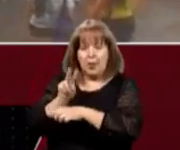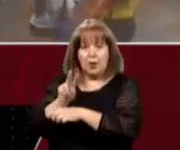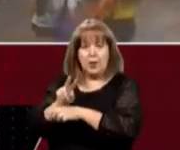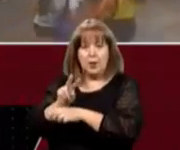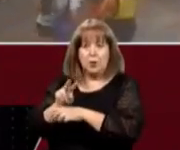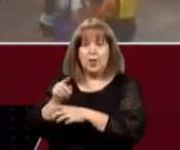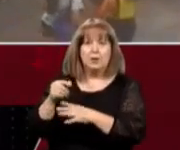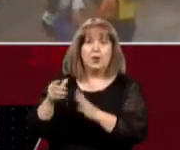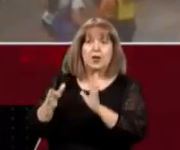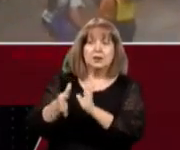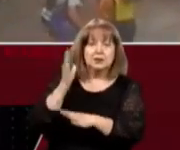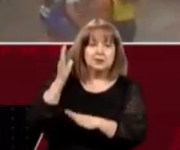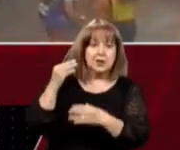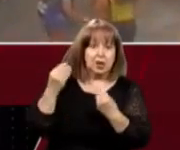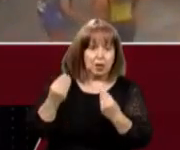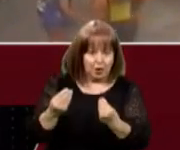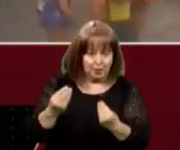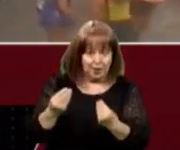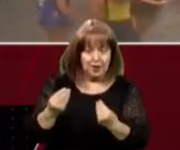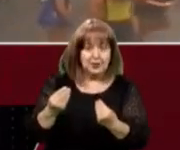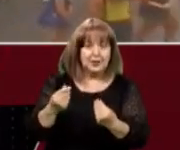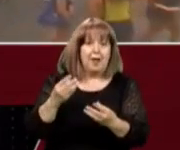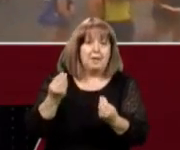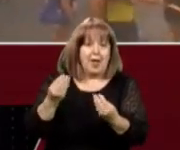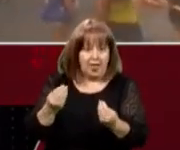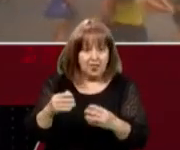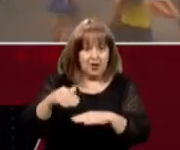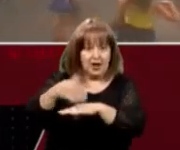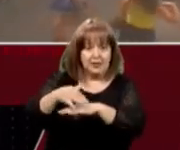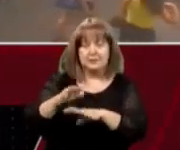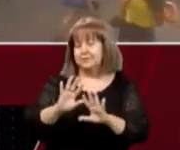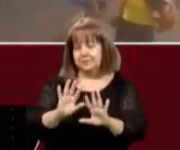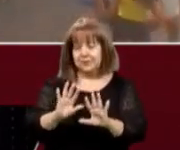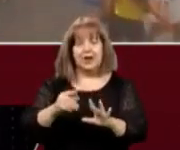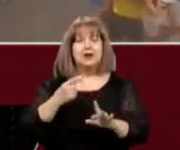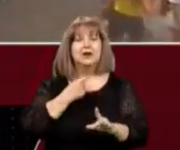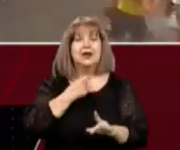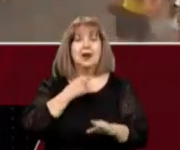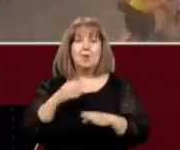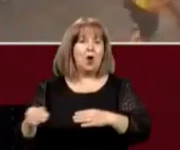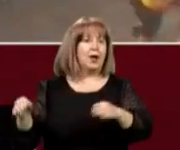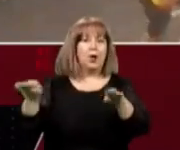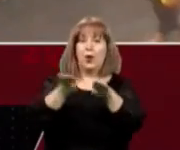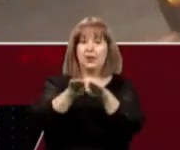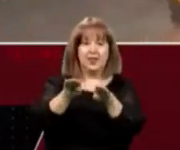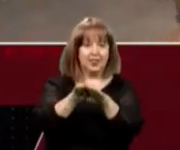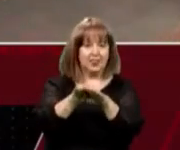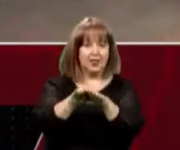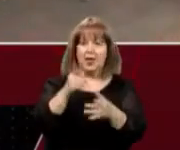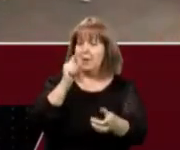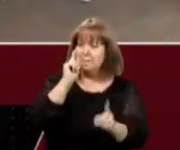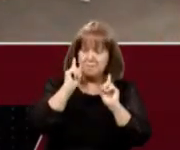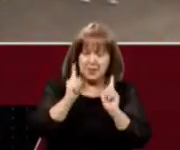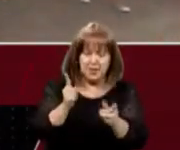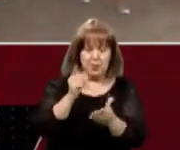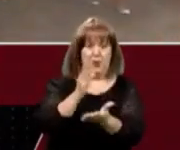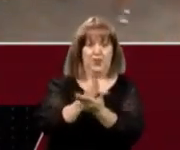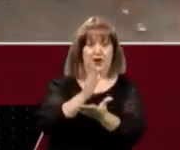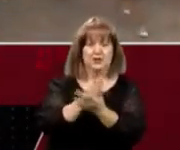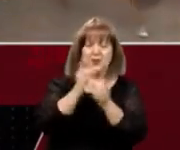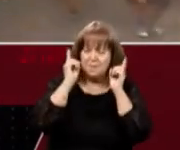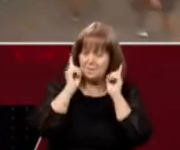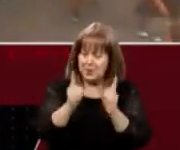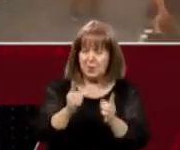hombres. Hay que cuidarnos entre todos. Lo que nosotras estamos acá reivindicando es la igualdad, ¿no es cierto? Es poder tener los mismos derechos